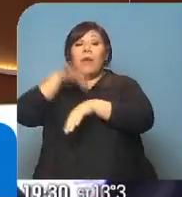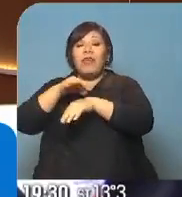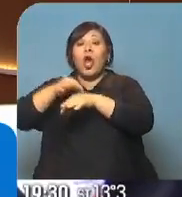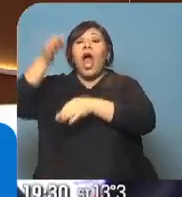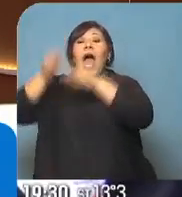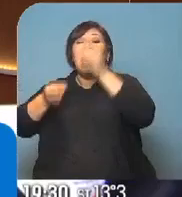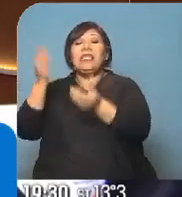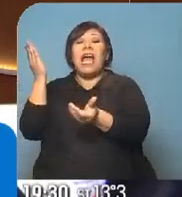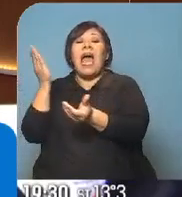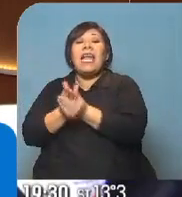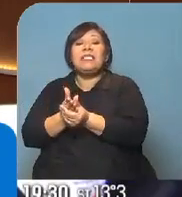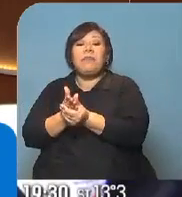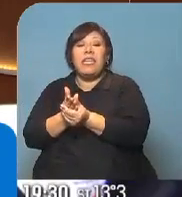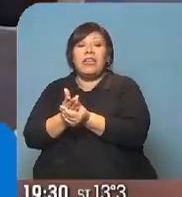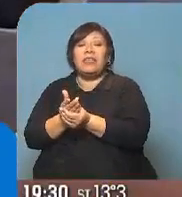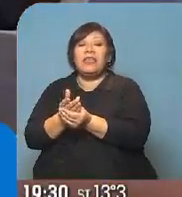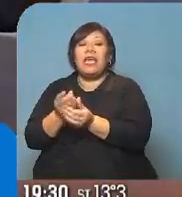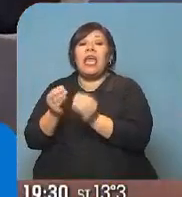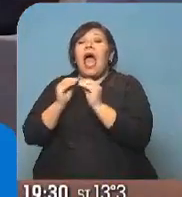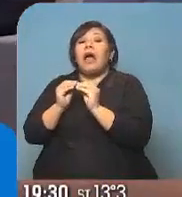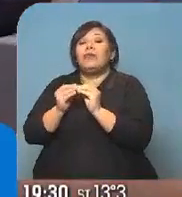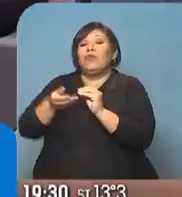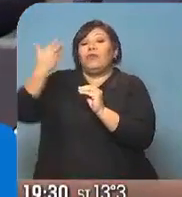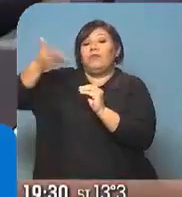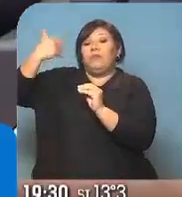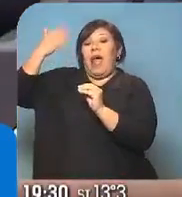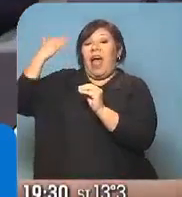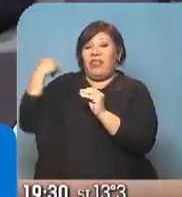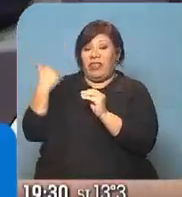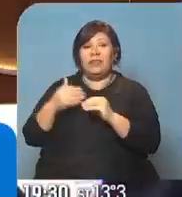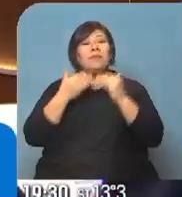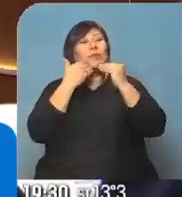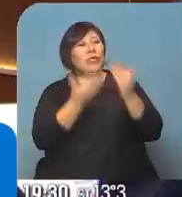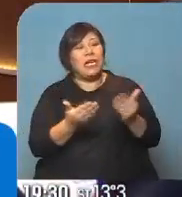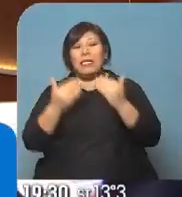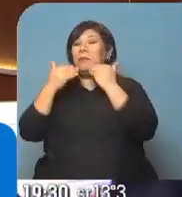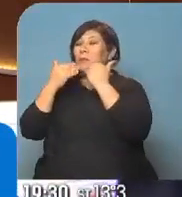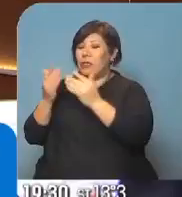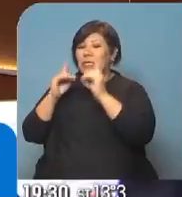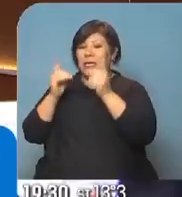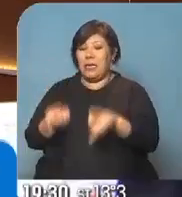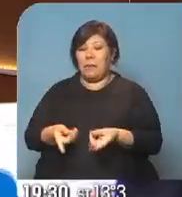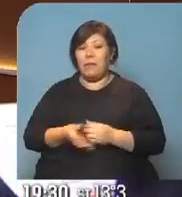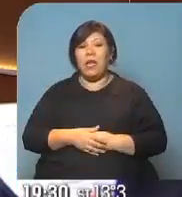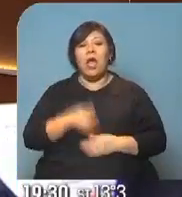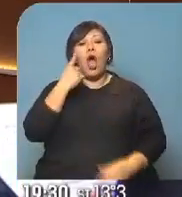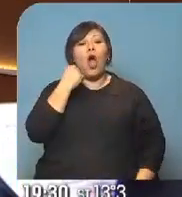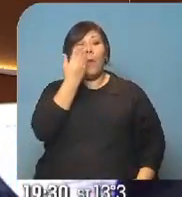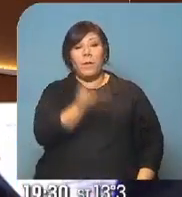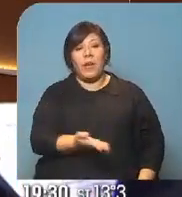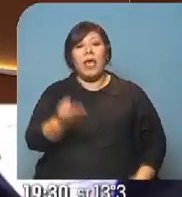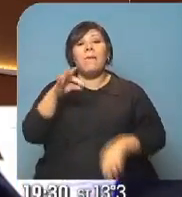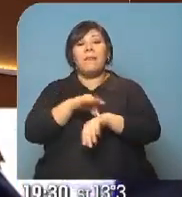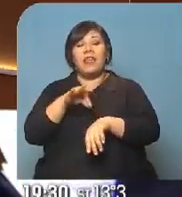caso concreto a causas anteriores que han actuado, ¿no? Enrique, muchísimas Por gracias. favor, buenas noches. Enrique de Rosa, médico